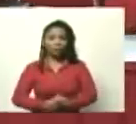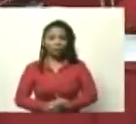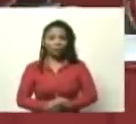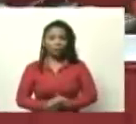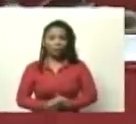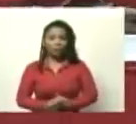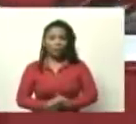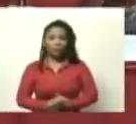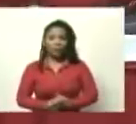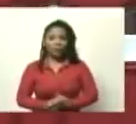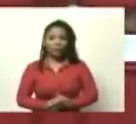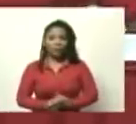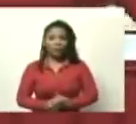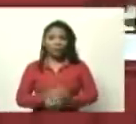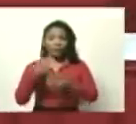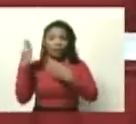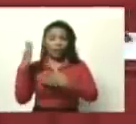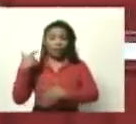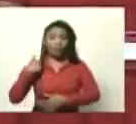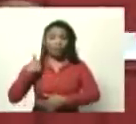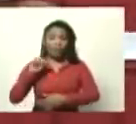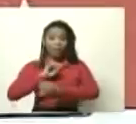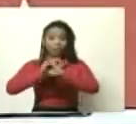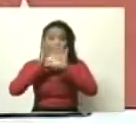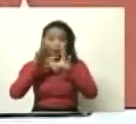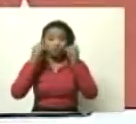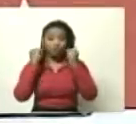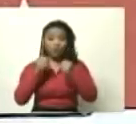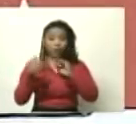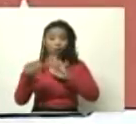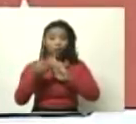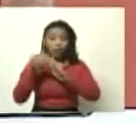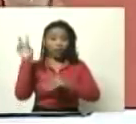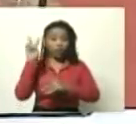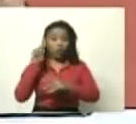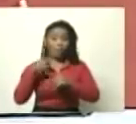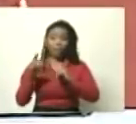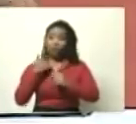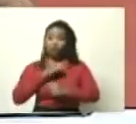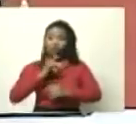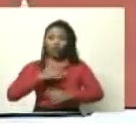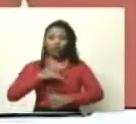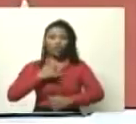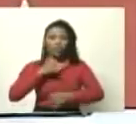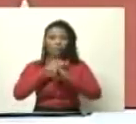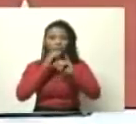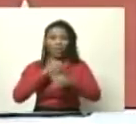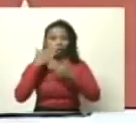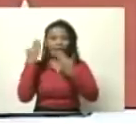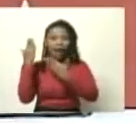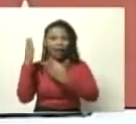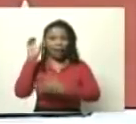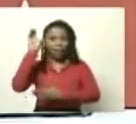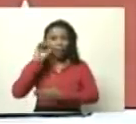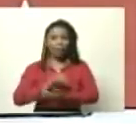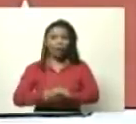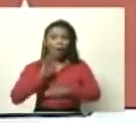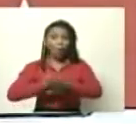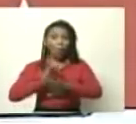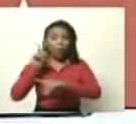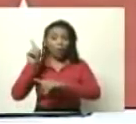Y él ha tenido declaraciones duras contra Venezuela, pero nos sentimos felices por él y por la patria. Y eso, porque eso